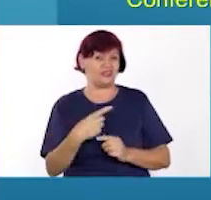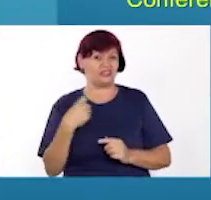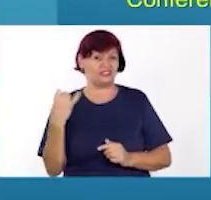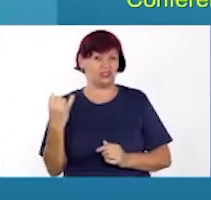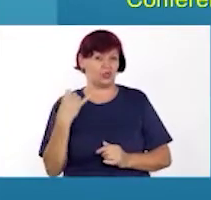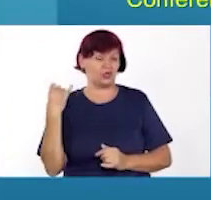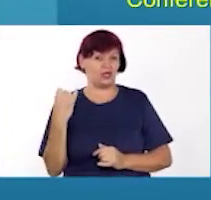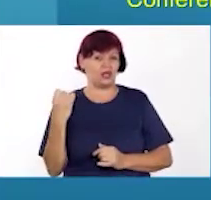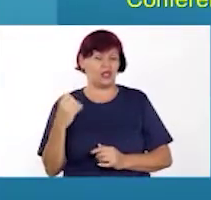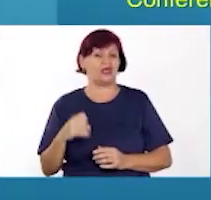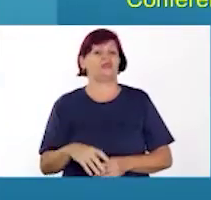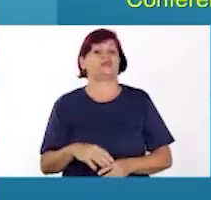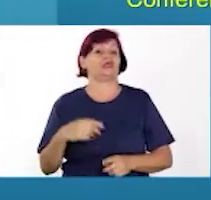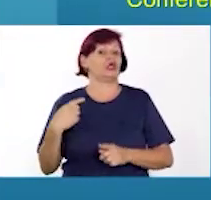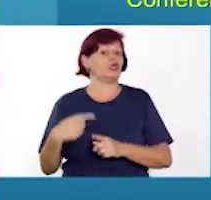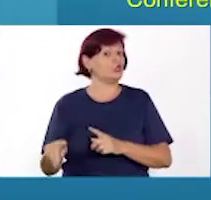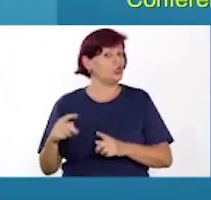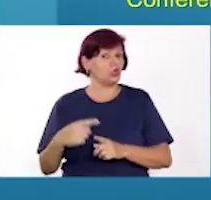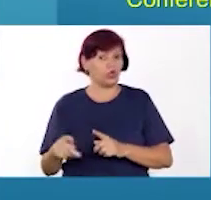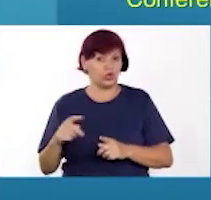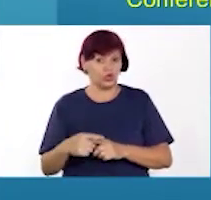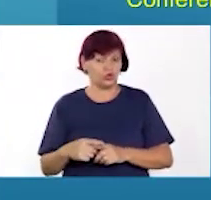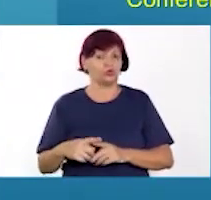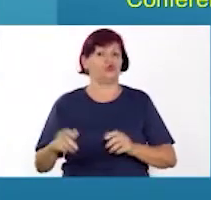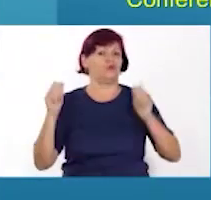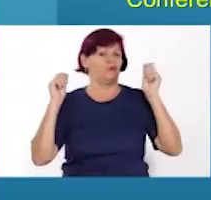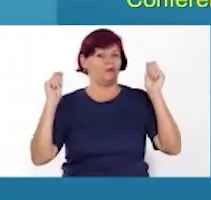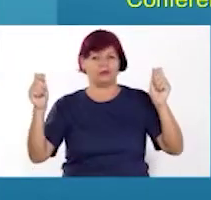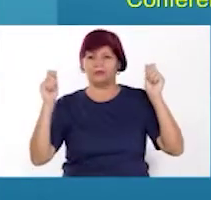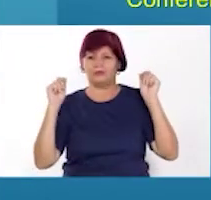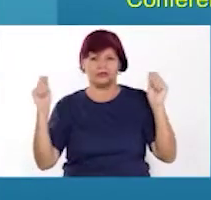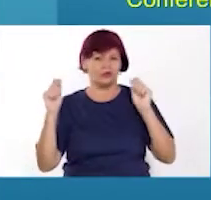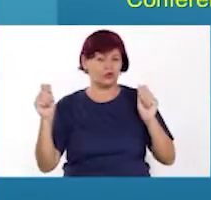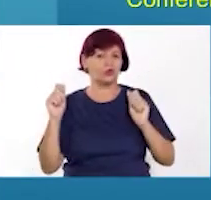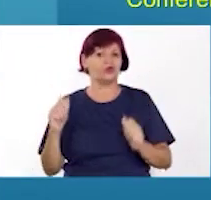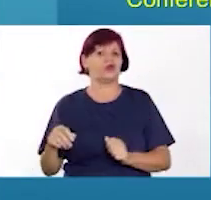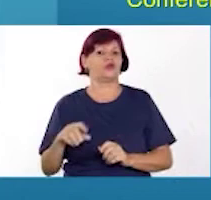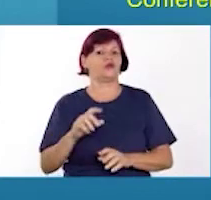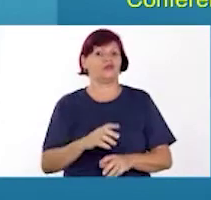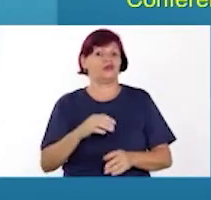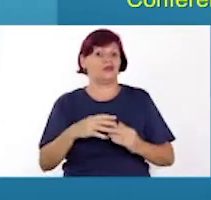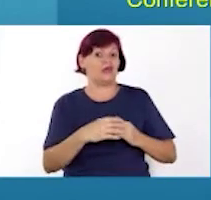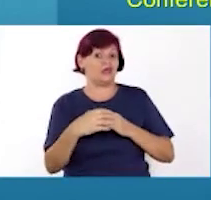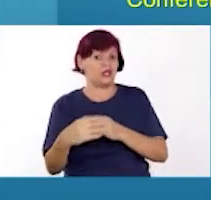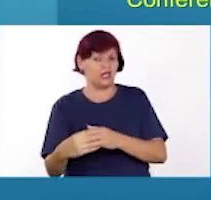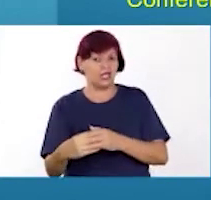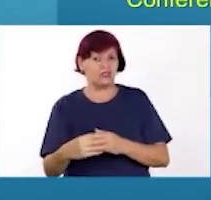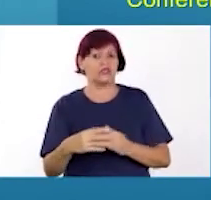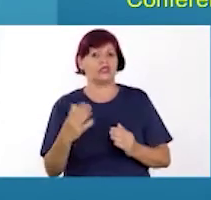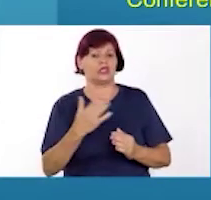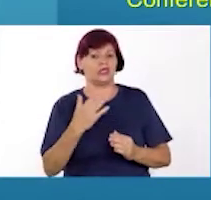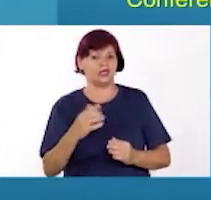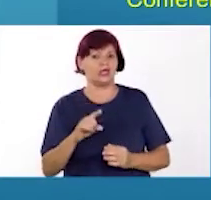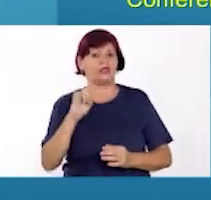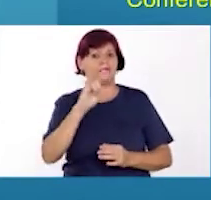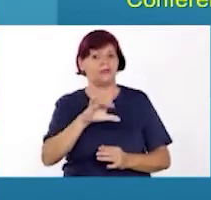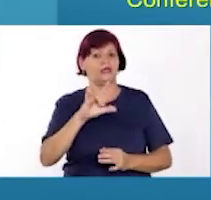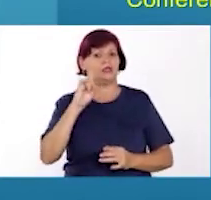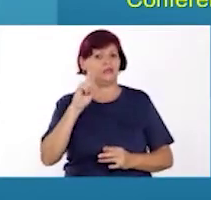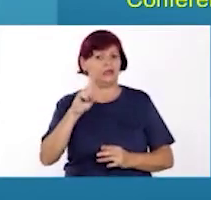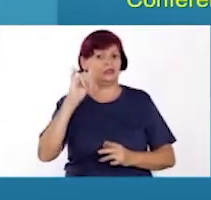nacionalista, la maduración alcanzada por las organizaciones y movimientos de liberación nacional que lideraban la lucha en la etapa